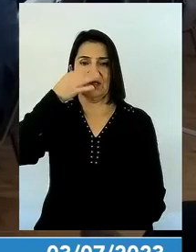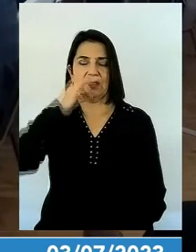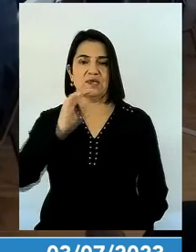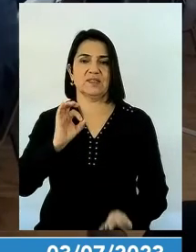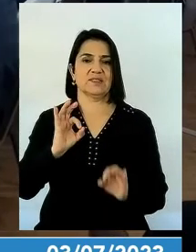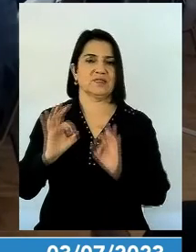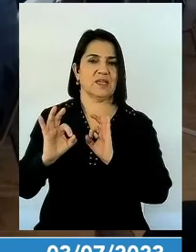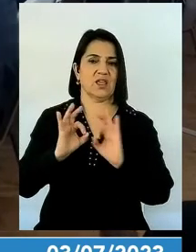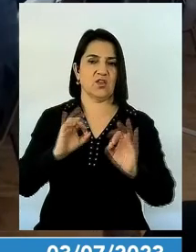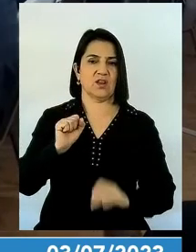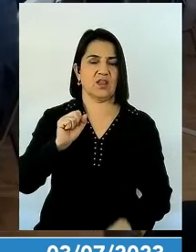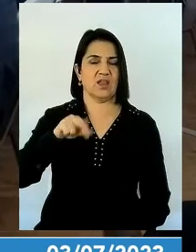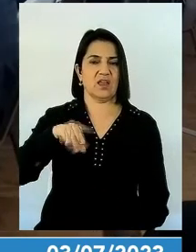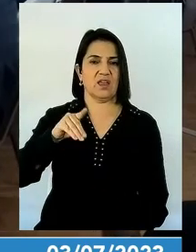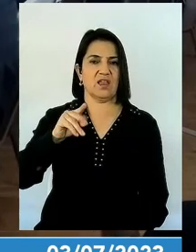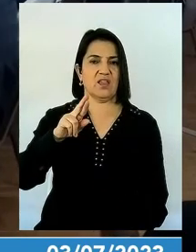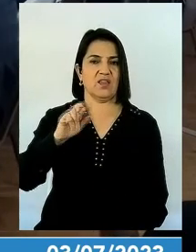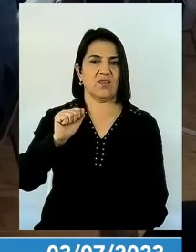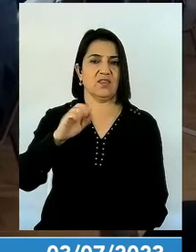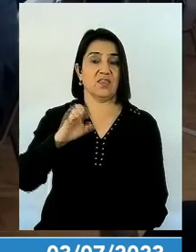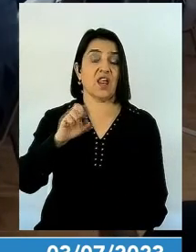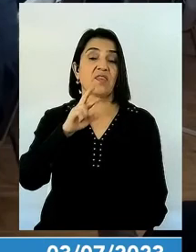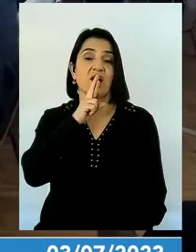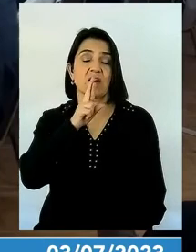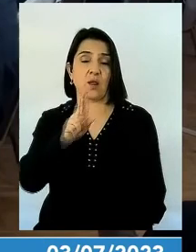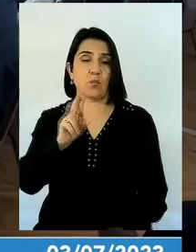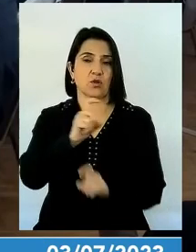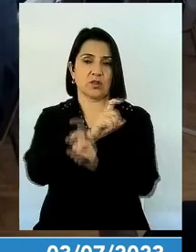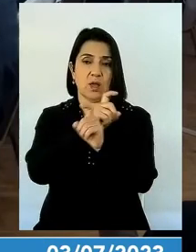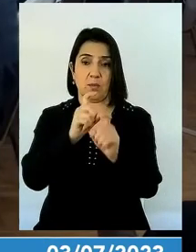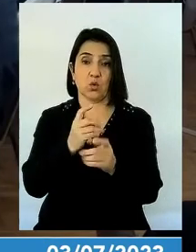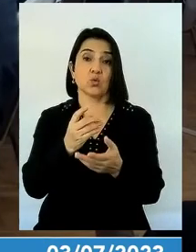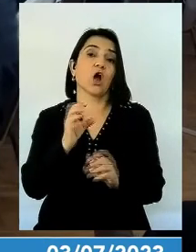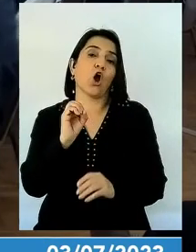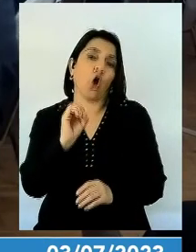preguntas. Y si quieres hacer otros comentarios, tienes hasta 9 minutos.